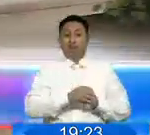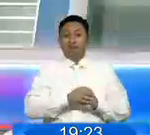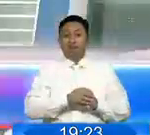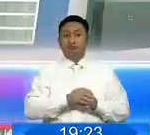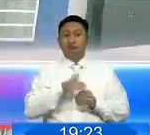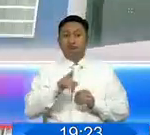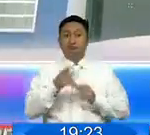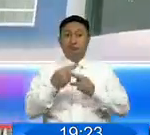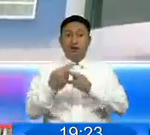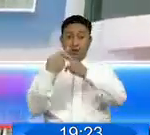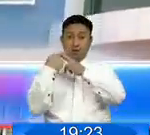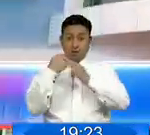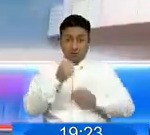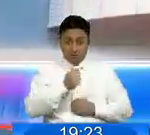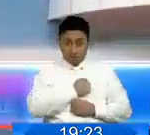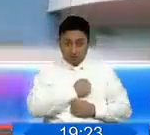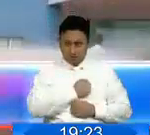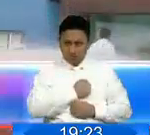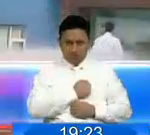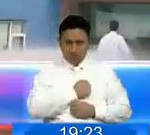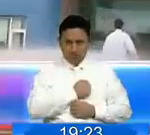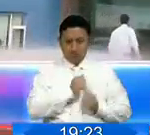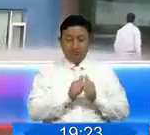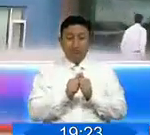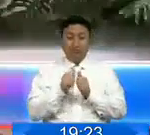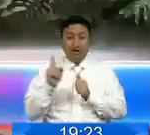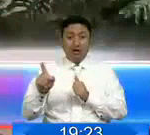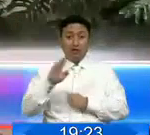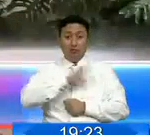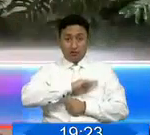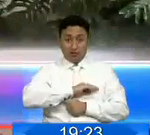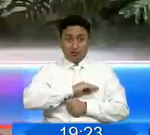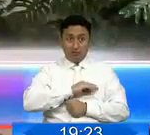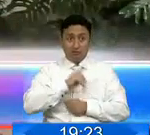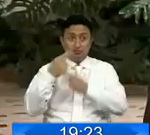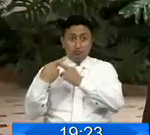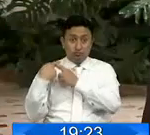es competencia de la entidad, sino de cada municipio.